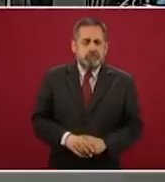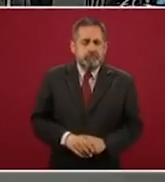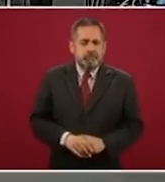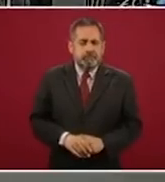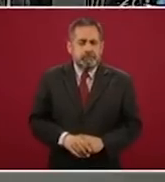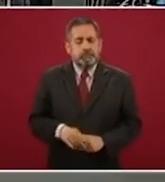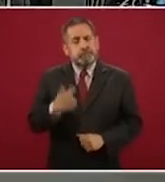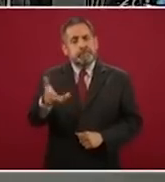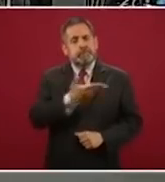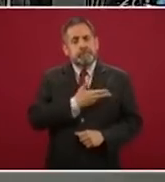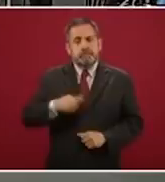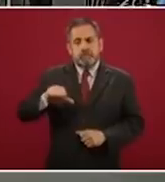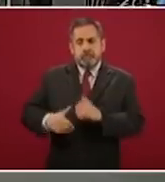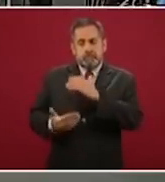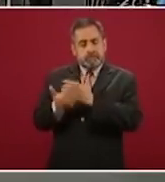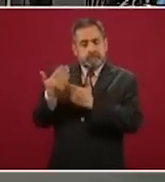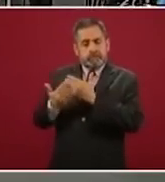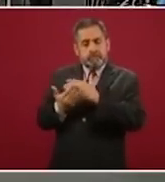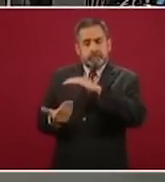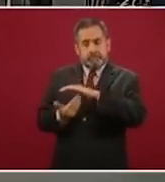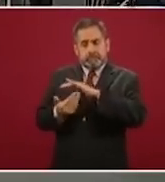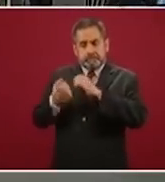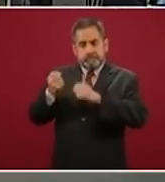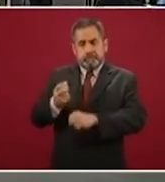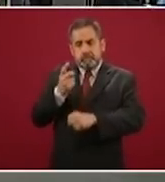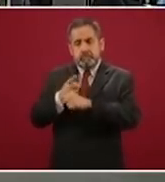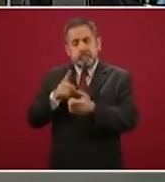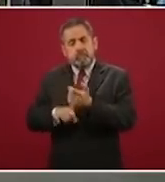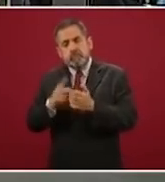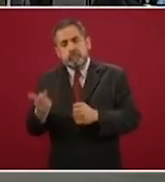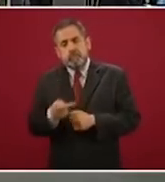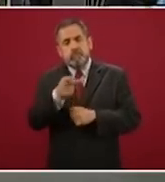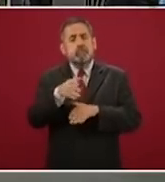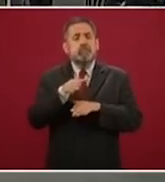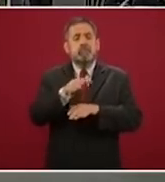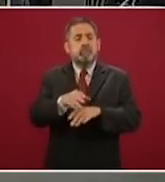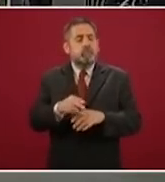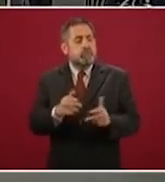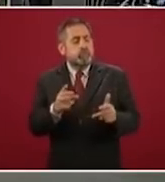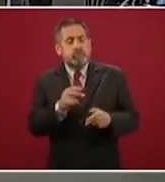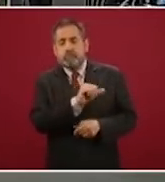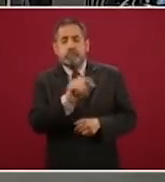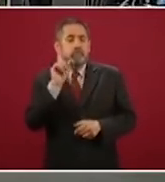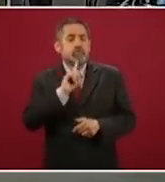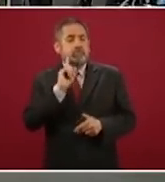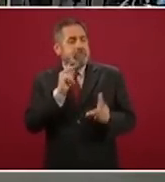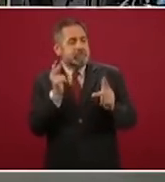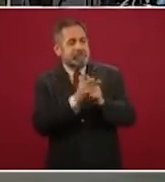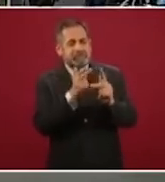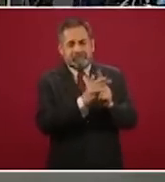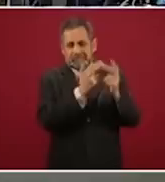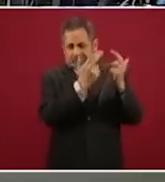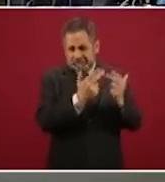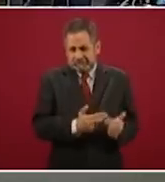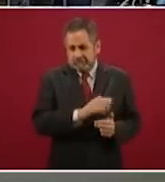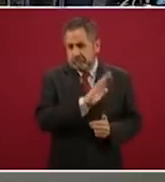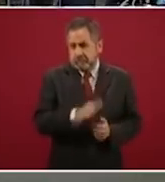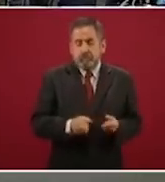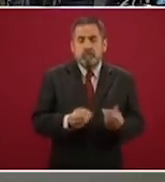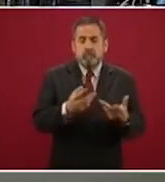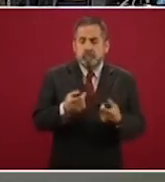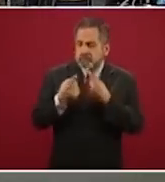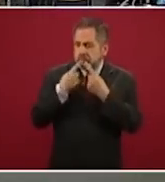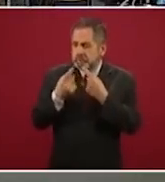la mesa de seguridad de hoy, ¿qué diagnóstico le dieron sobre los feminicidios? ¿Hablaron de feminicidios? Sí, todos los